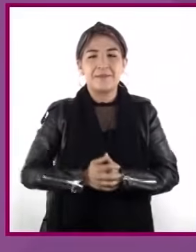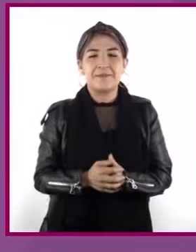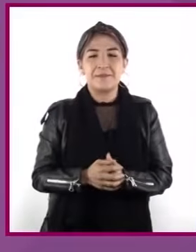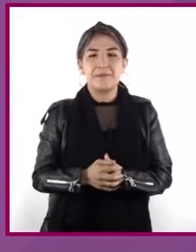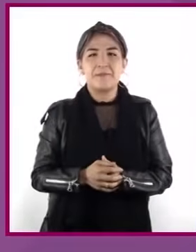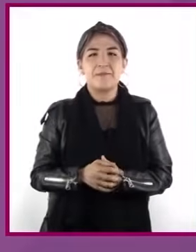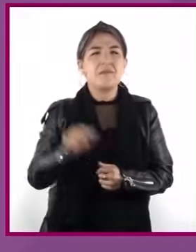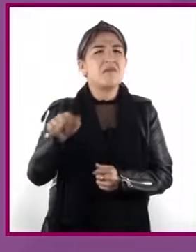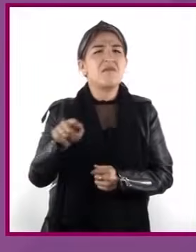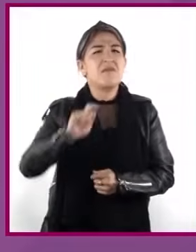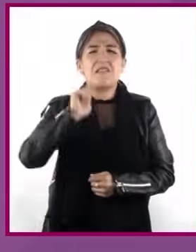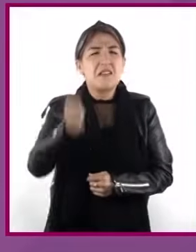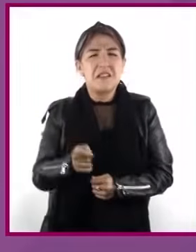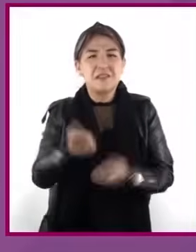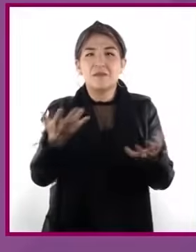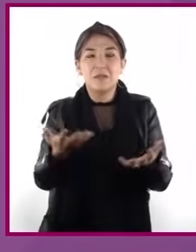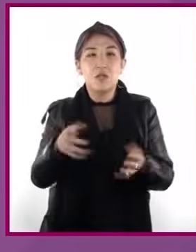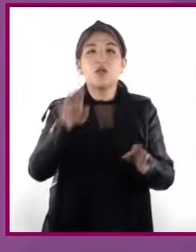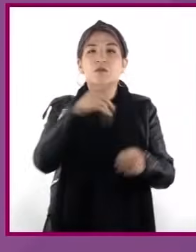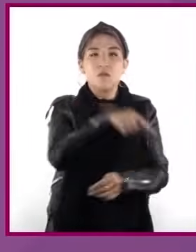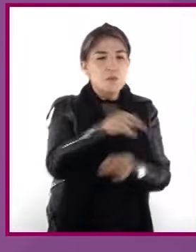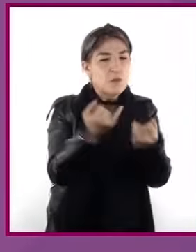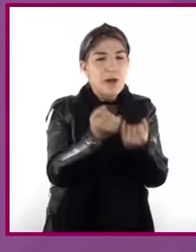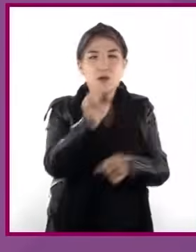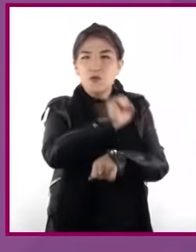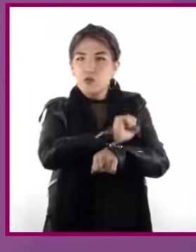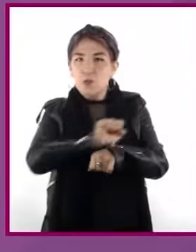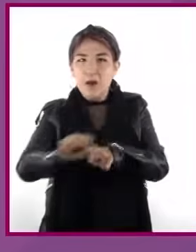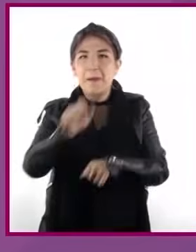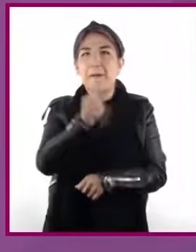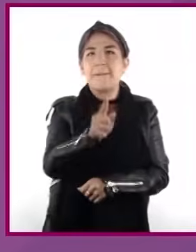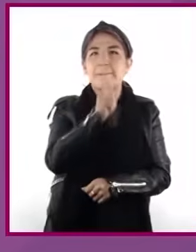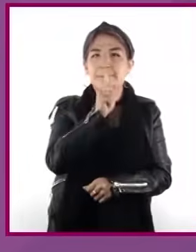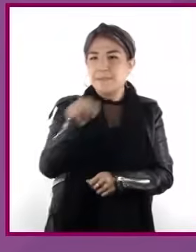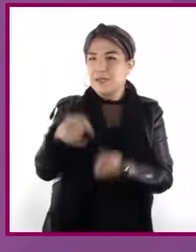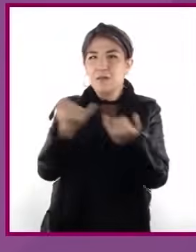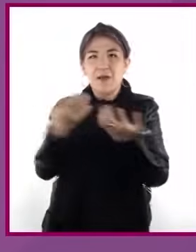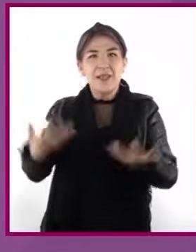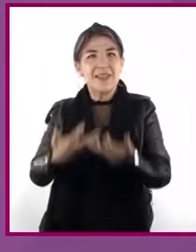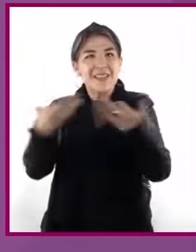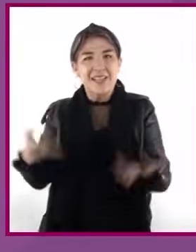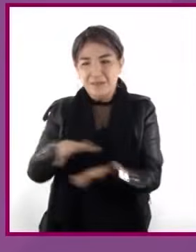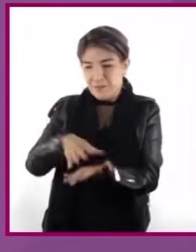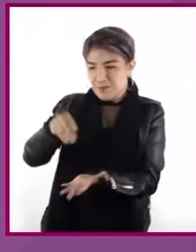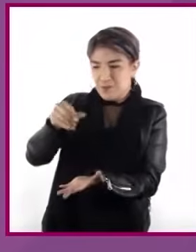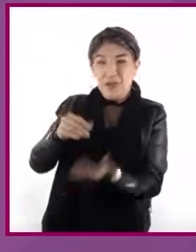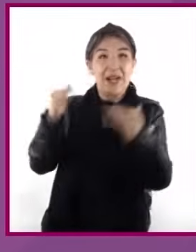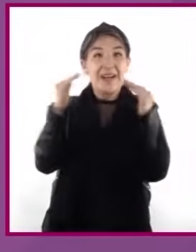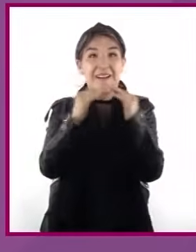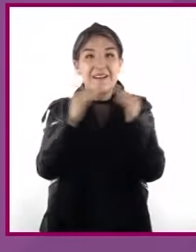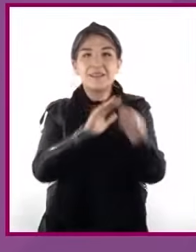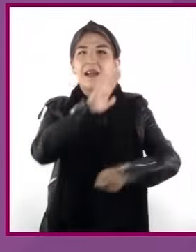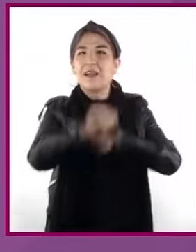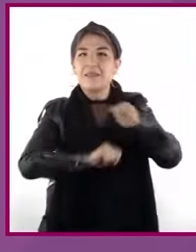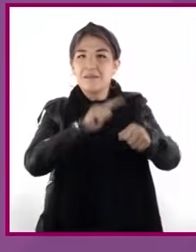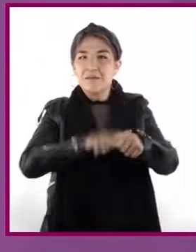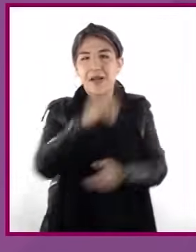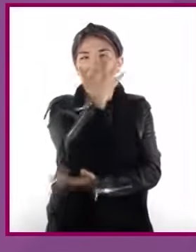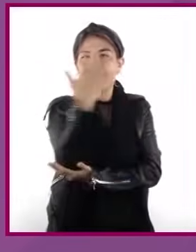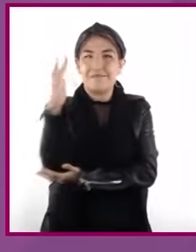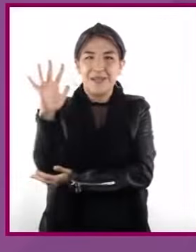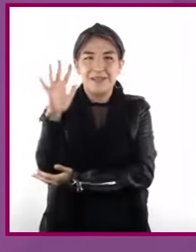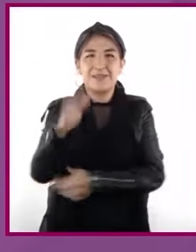La materia es sólida como la tierra, las casas, los animales y las plantas.